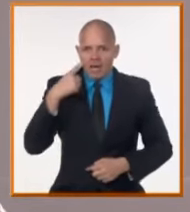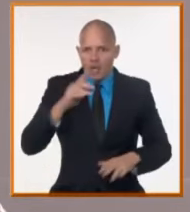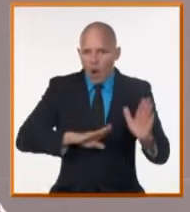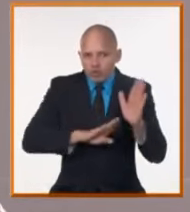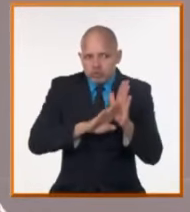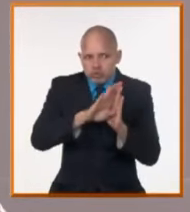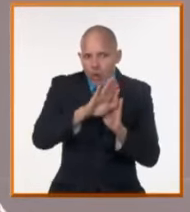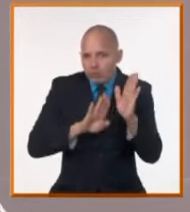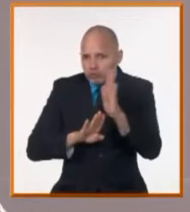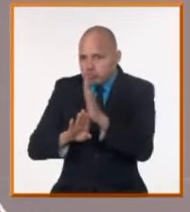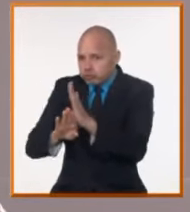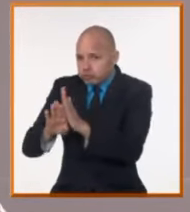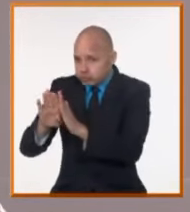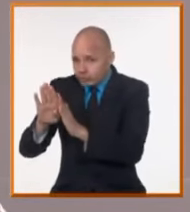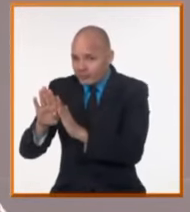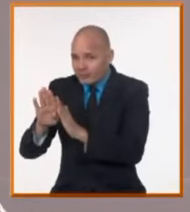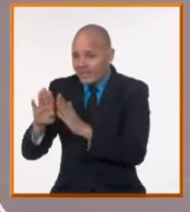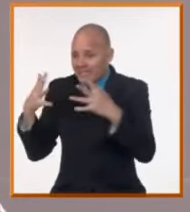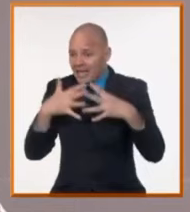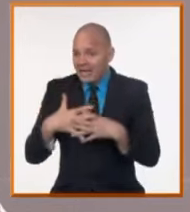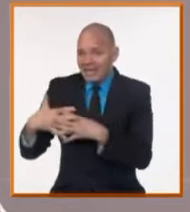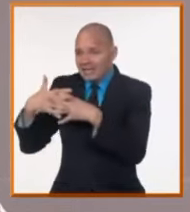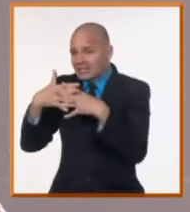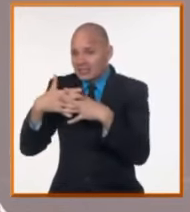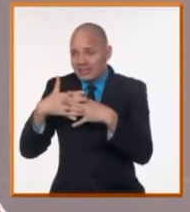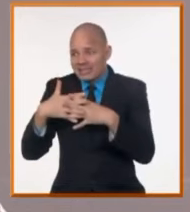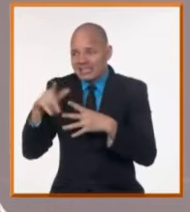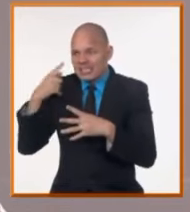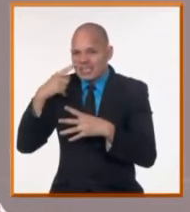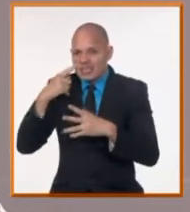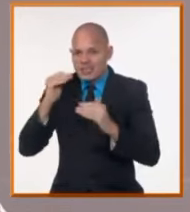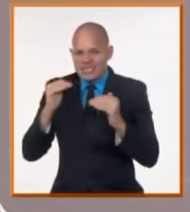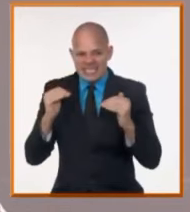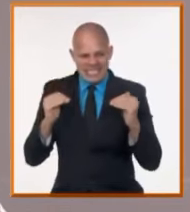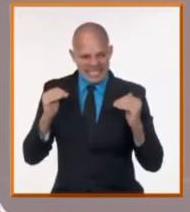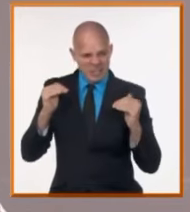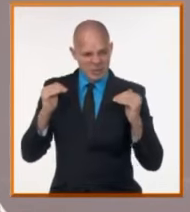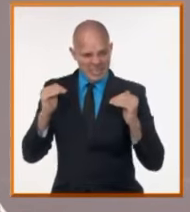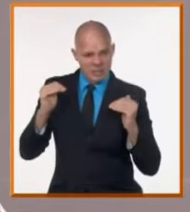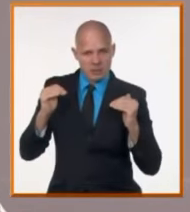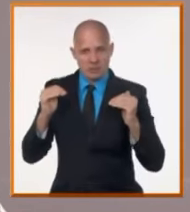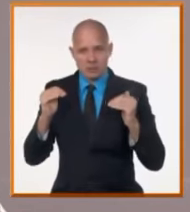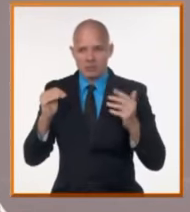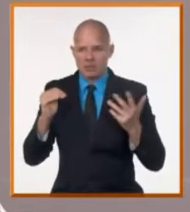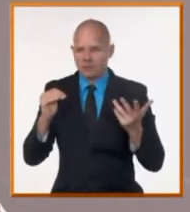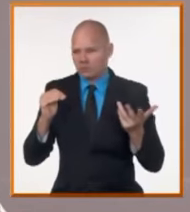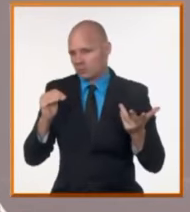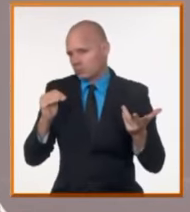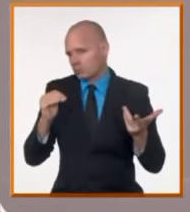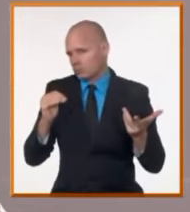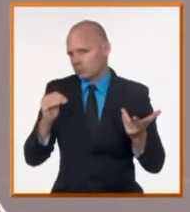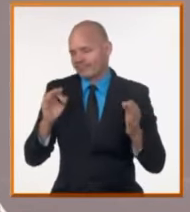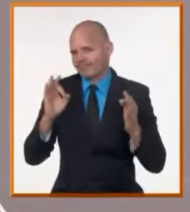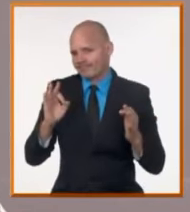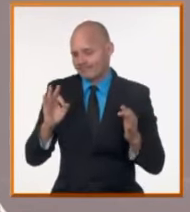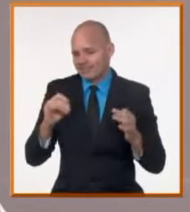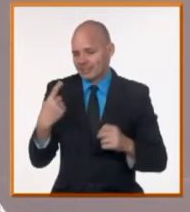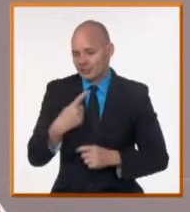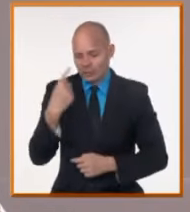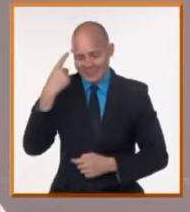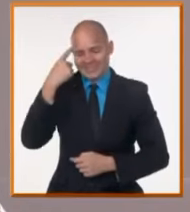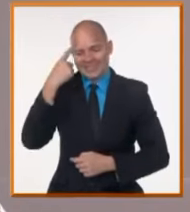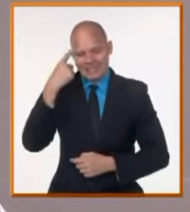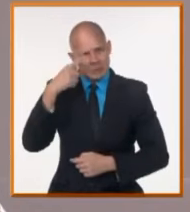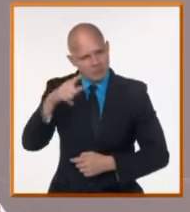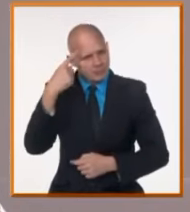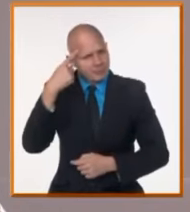acento geoestratégico, pero es que si colocamos la vista por un instante, no hay tiempo para más, en los